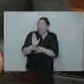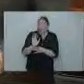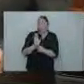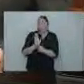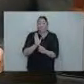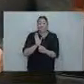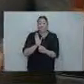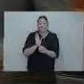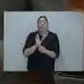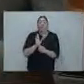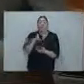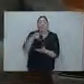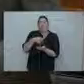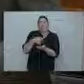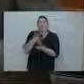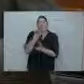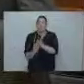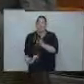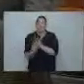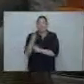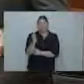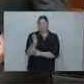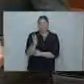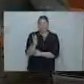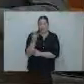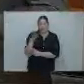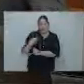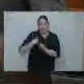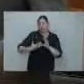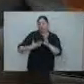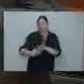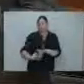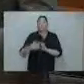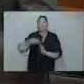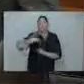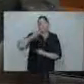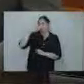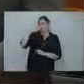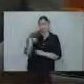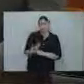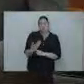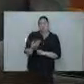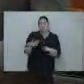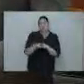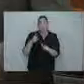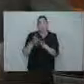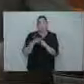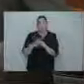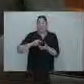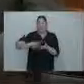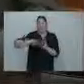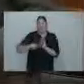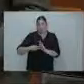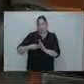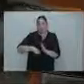defectos, yo creo que de esa índole, que yo creo que, sinceramente, harían las delicias el secretario general técnico de la Consejería